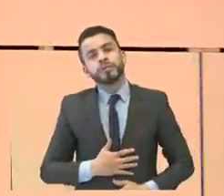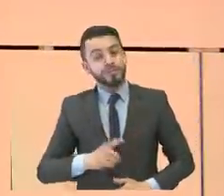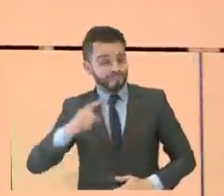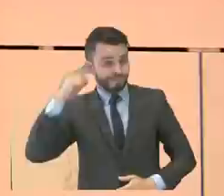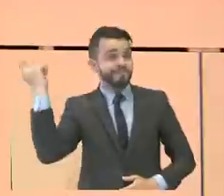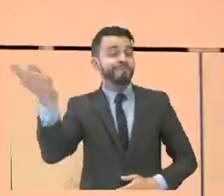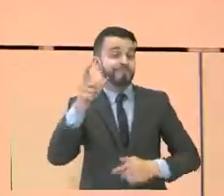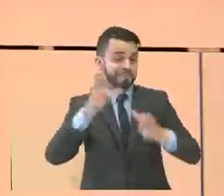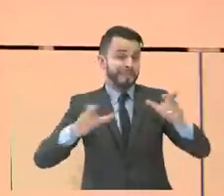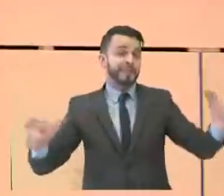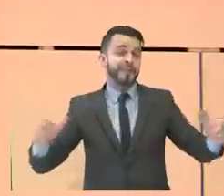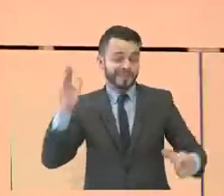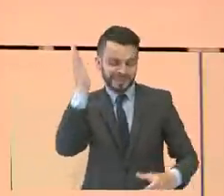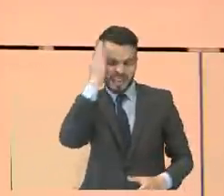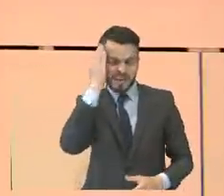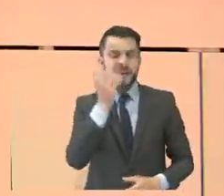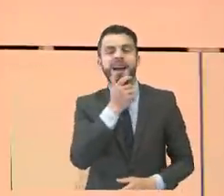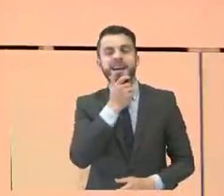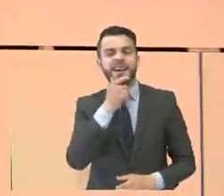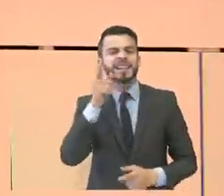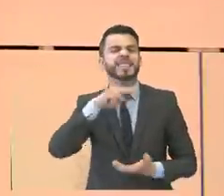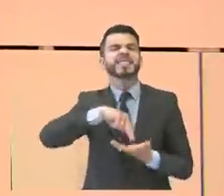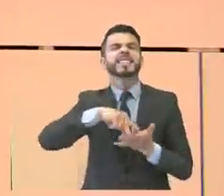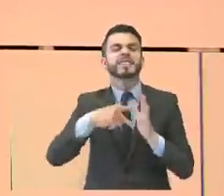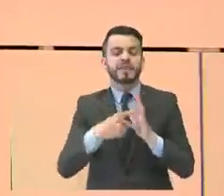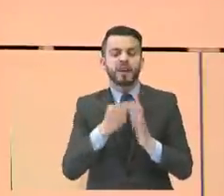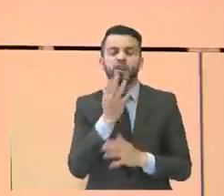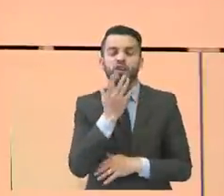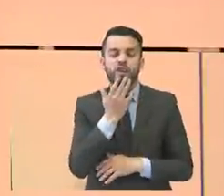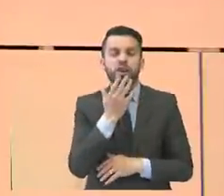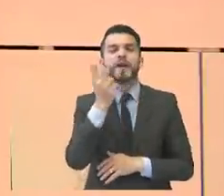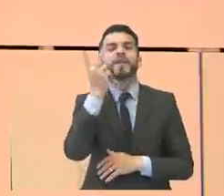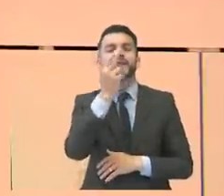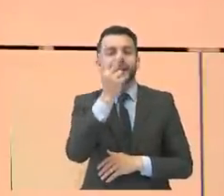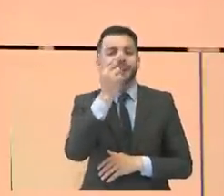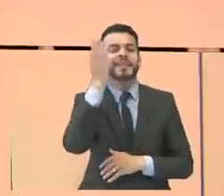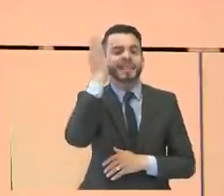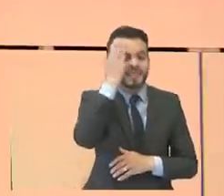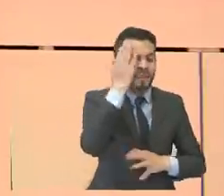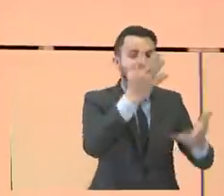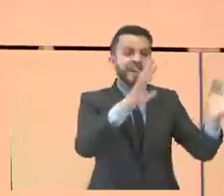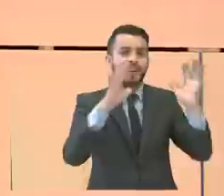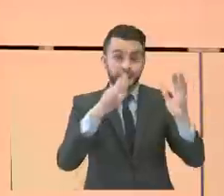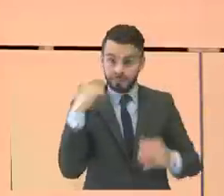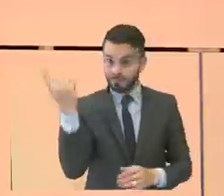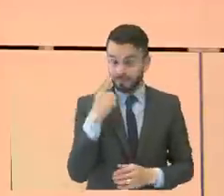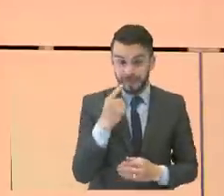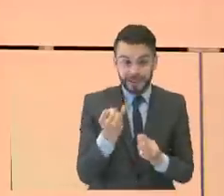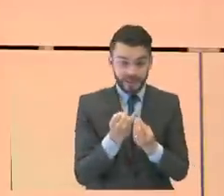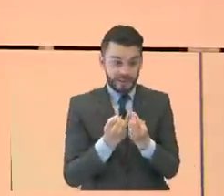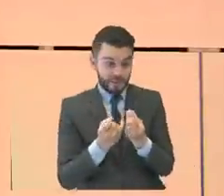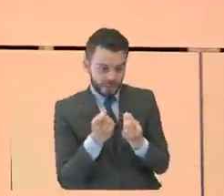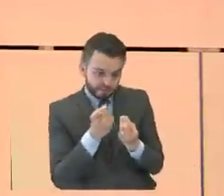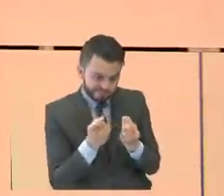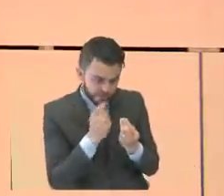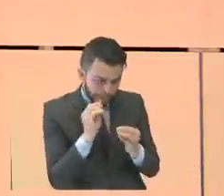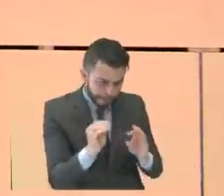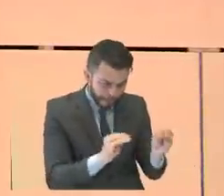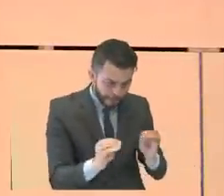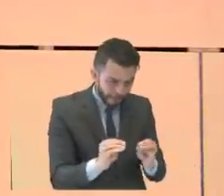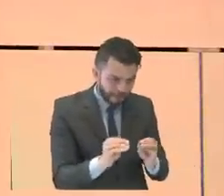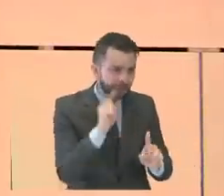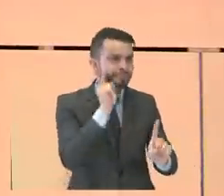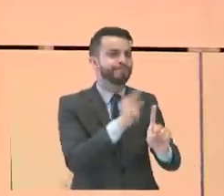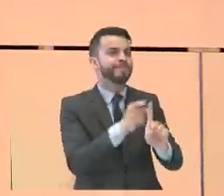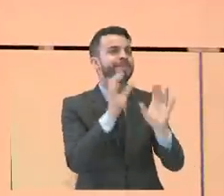verde, qué hace un corredor verde verde. Y cuando tuvieron que dibujarlo, no dudaron en distribuir el espacio en esa dirección.